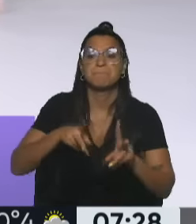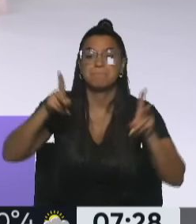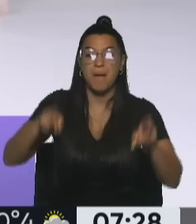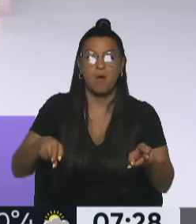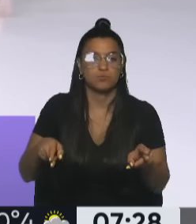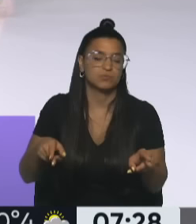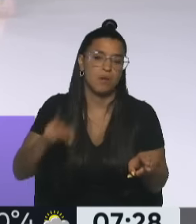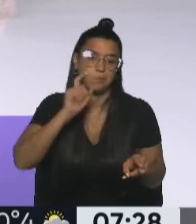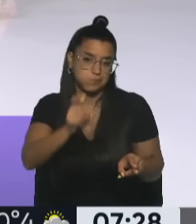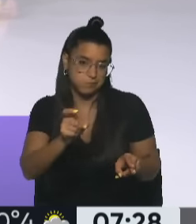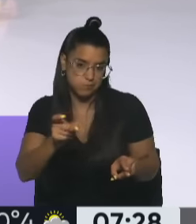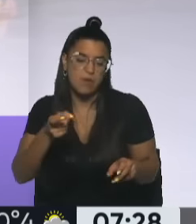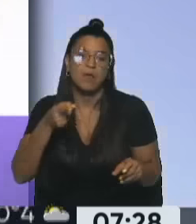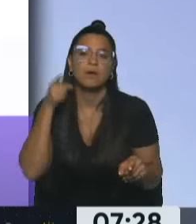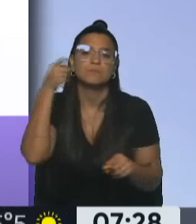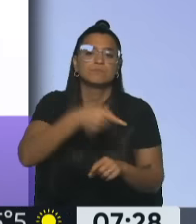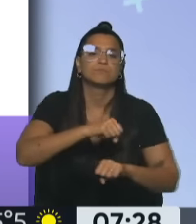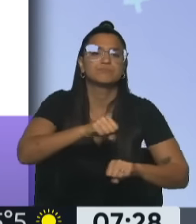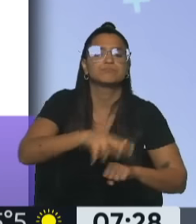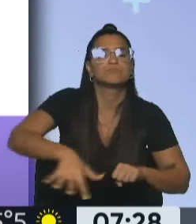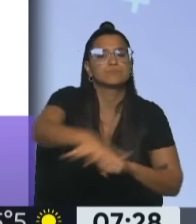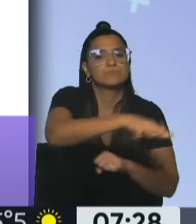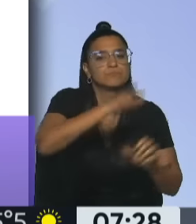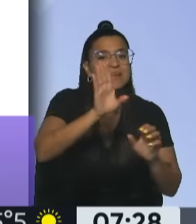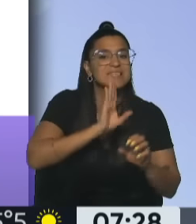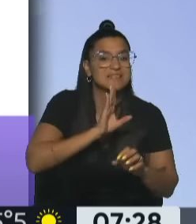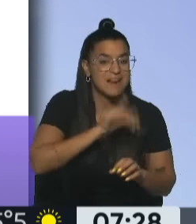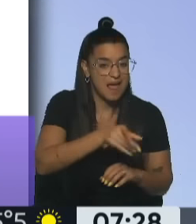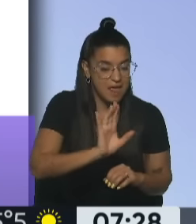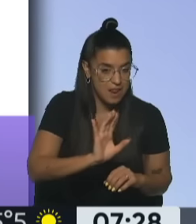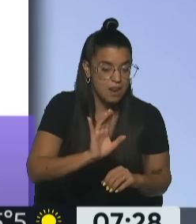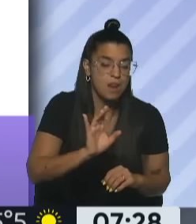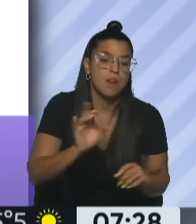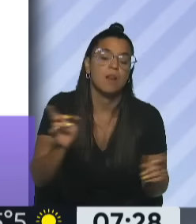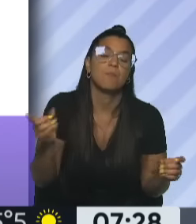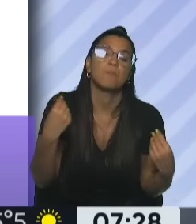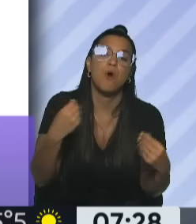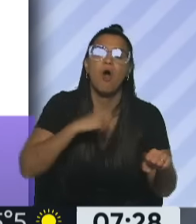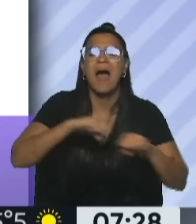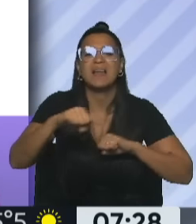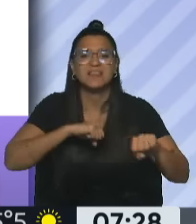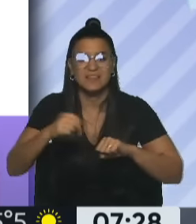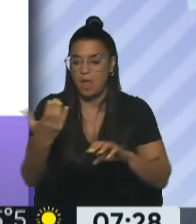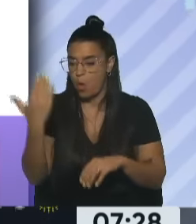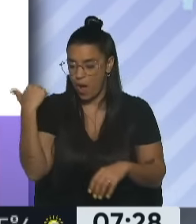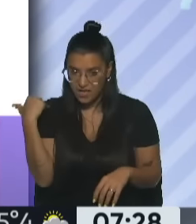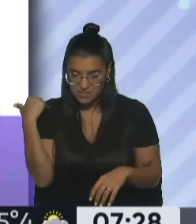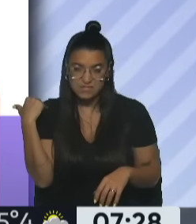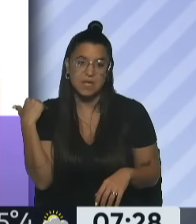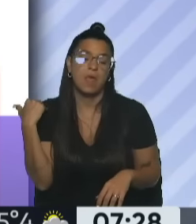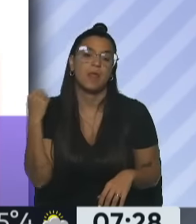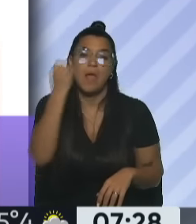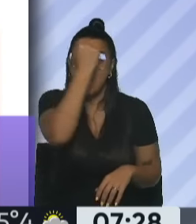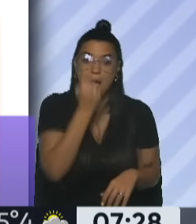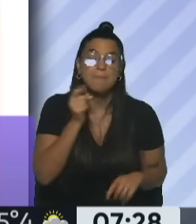y además disparó contra territorio israelí. Esto, recordemos, por el atentado que se produjo ayer por parte de Hamás